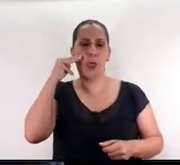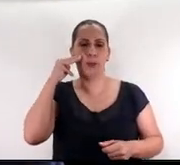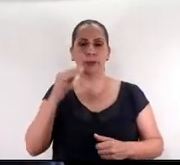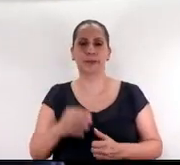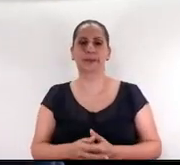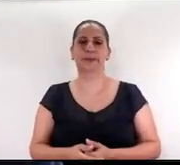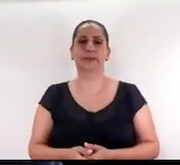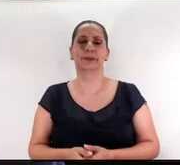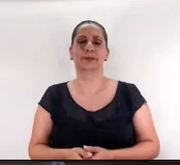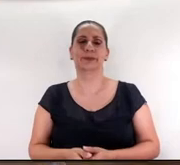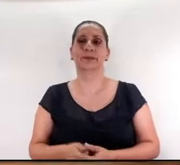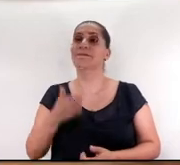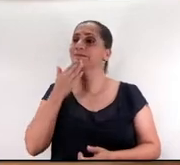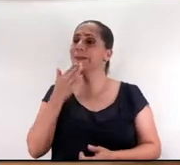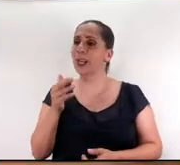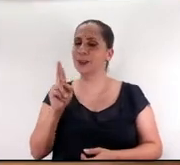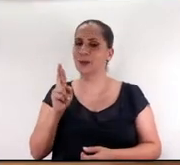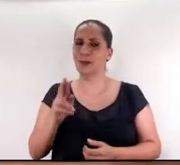Gracias, don Rodolfo.